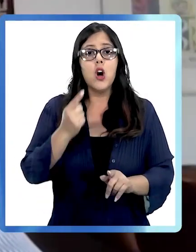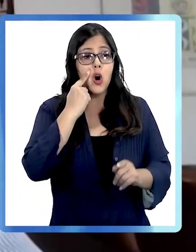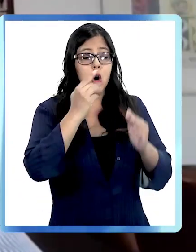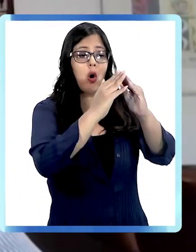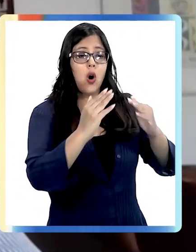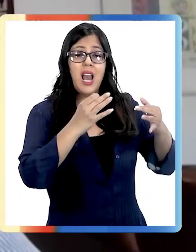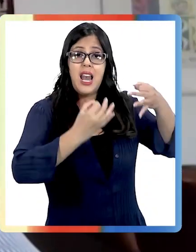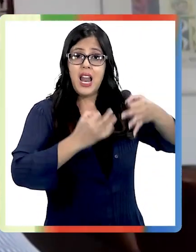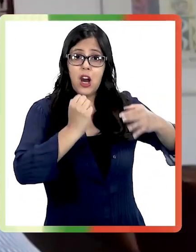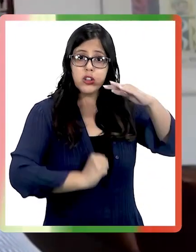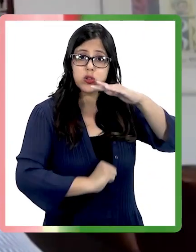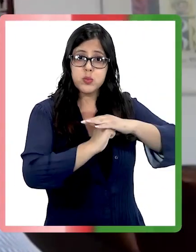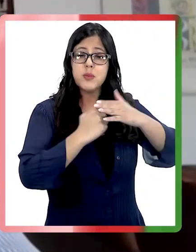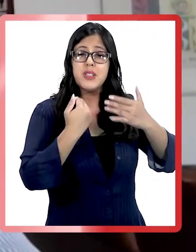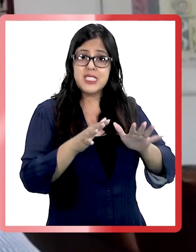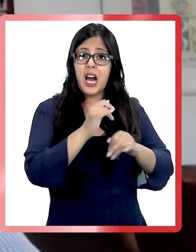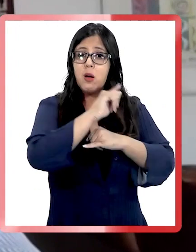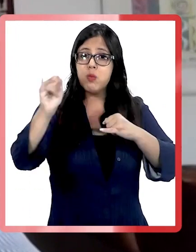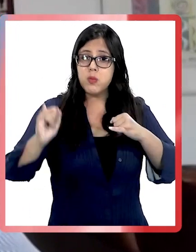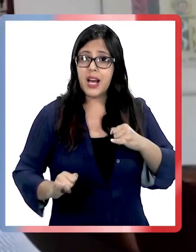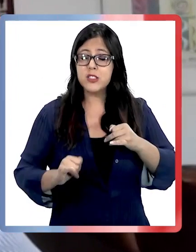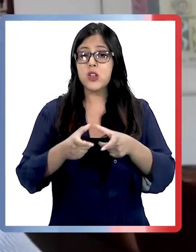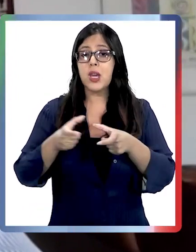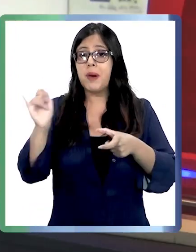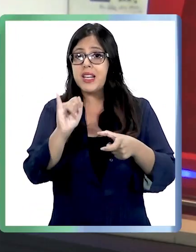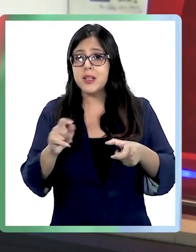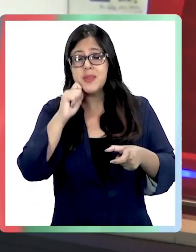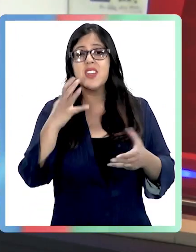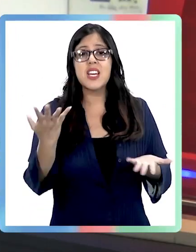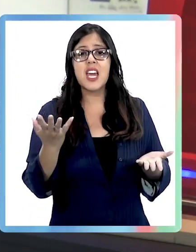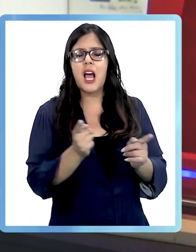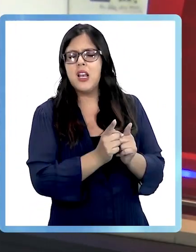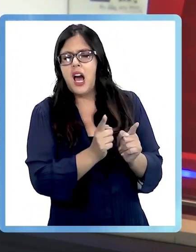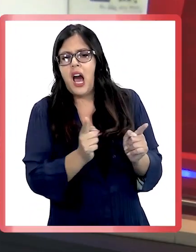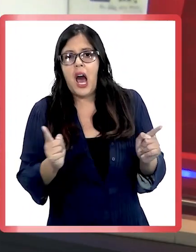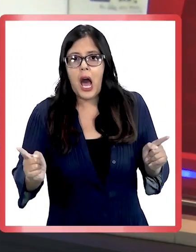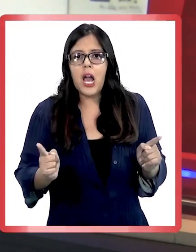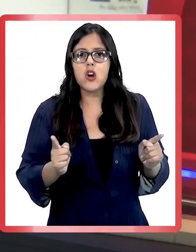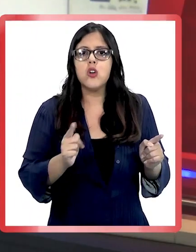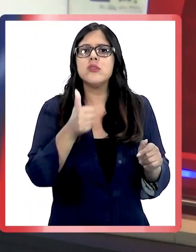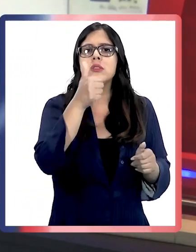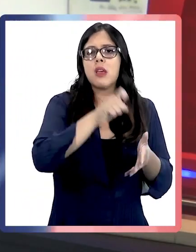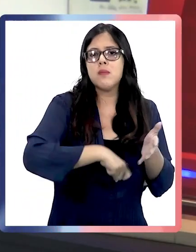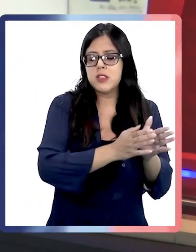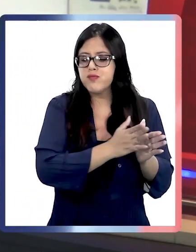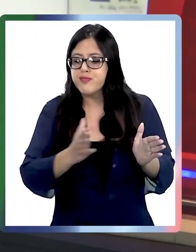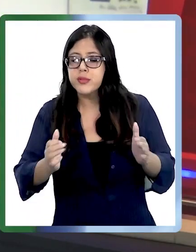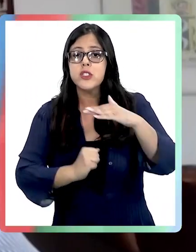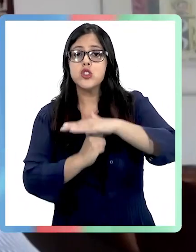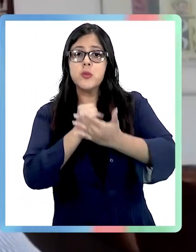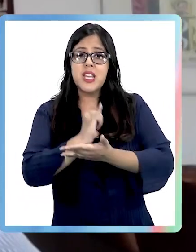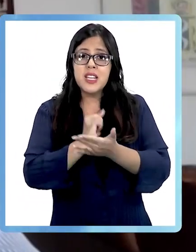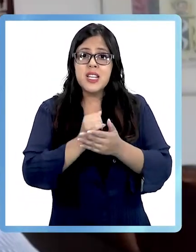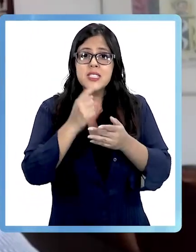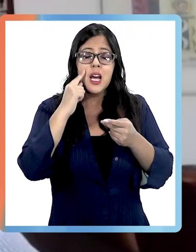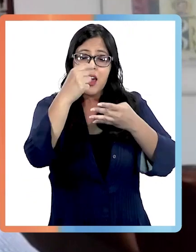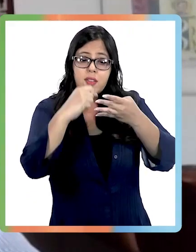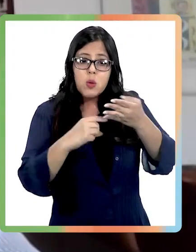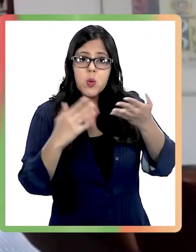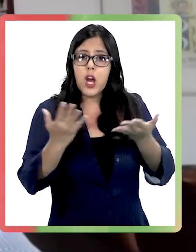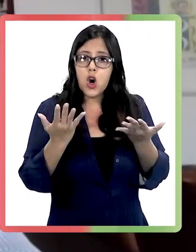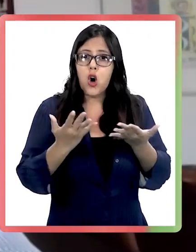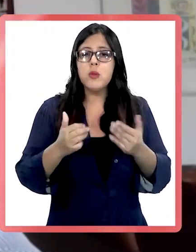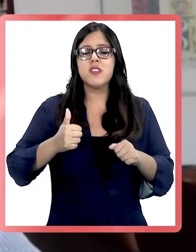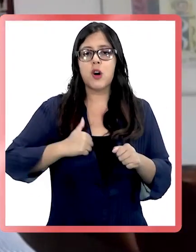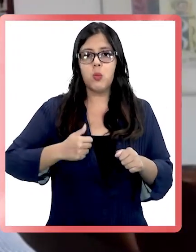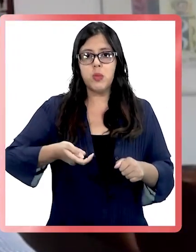la Corte dio un plazo que para la ISAPRE parece muy largo, que son los 6 meses para que la superintendencia defina el mecanismo por el cual se